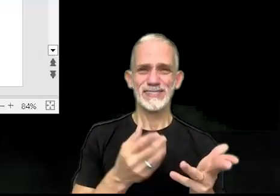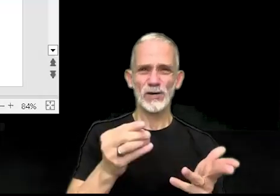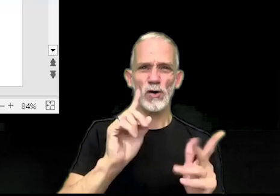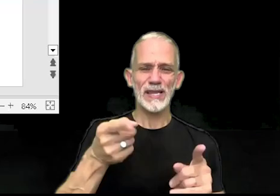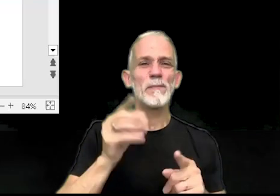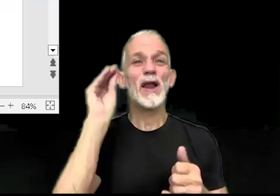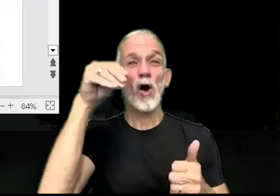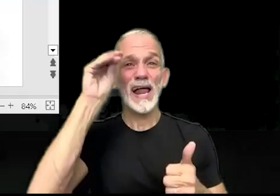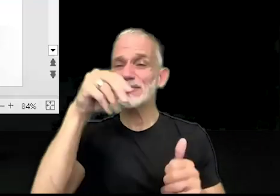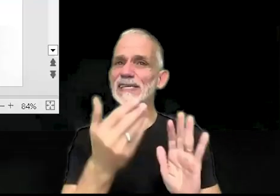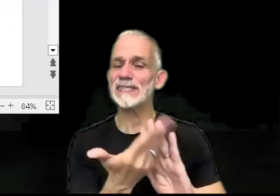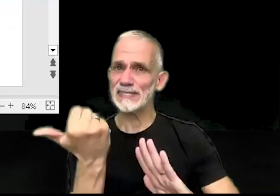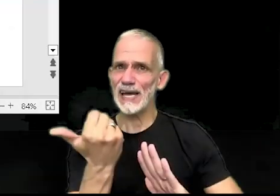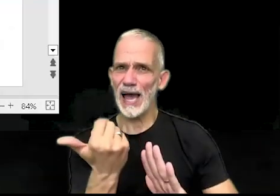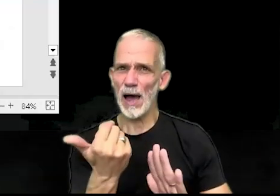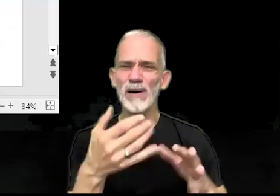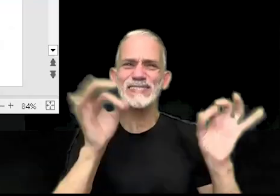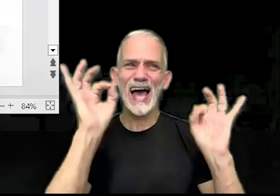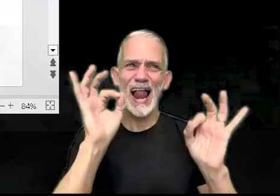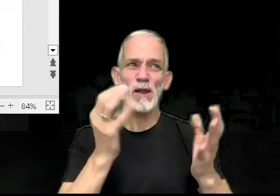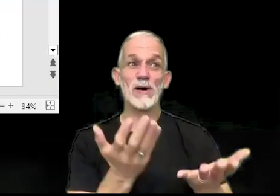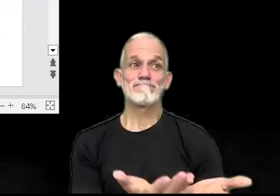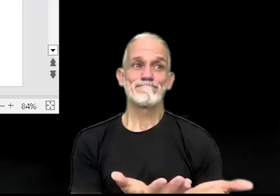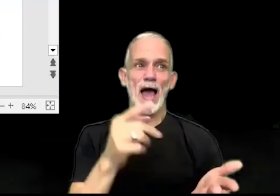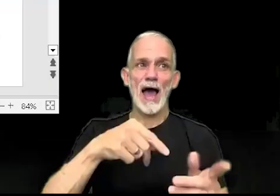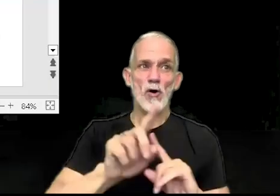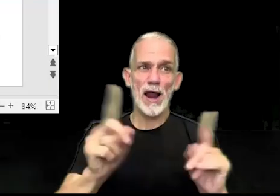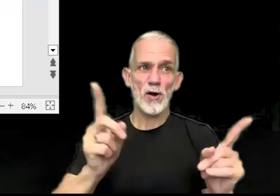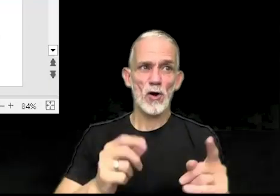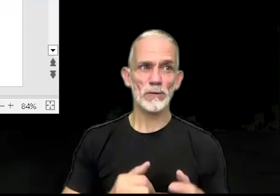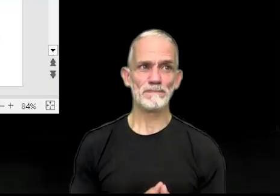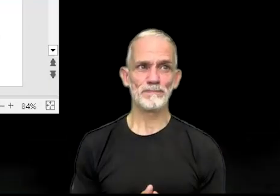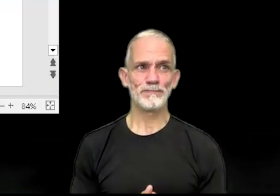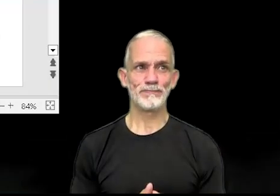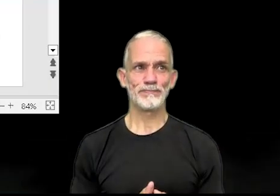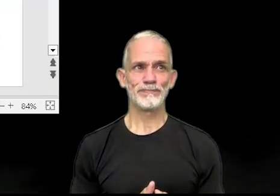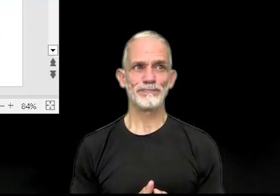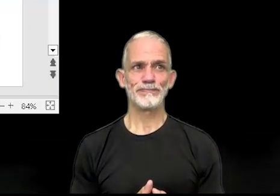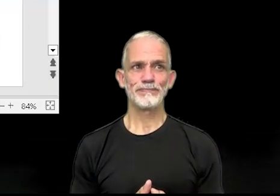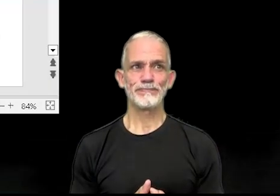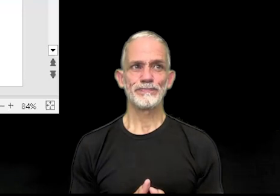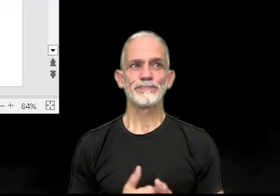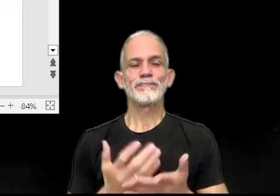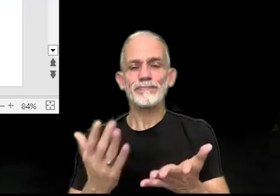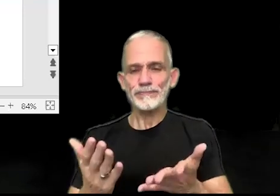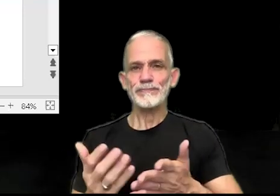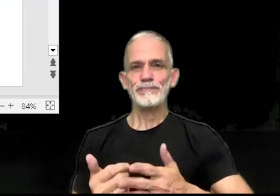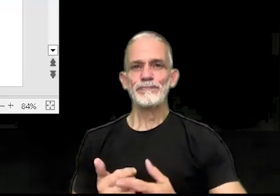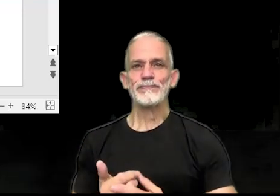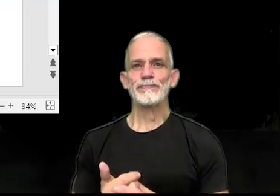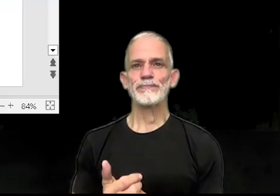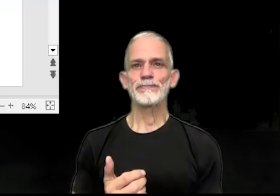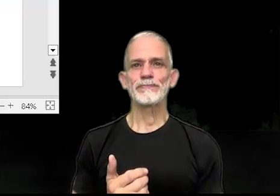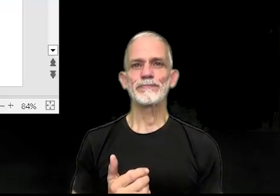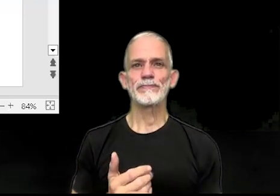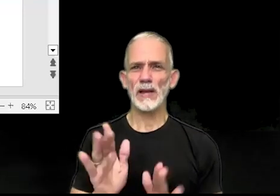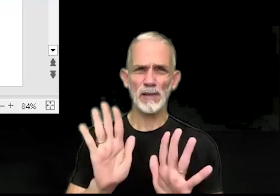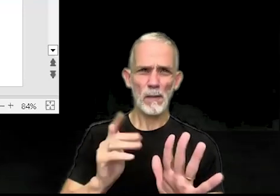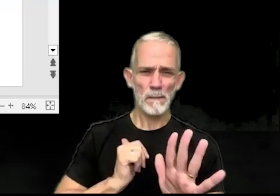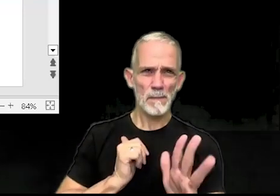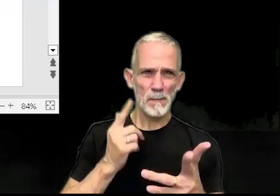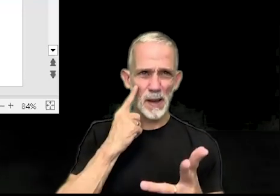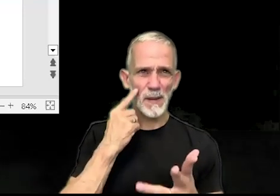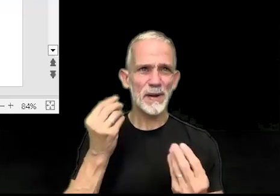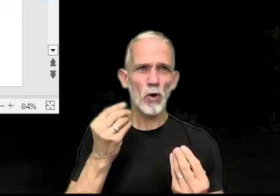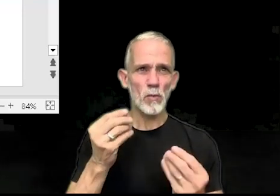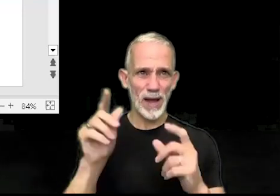como las horas extras. Esto tenemos que considerarlo. Espérenme que algo,